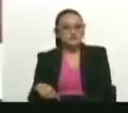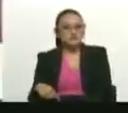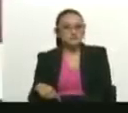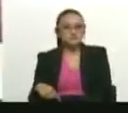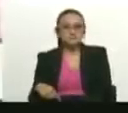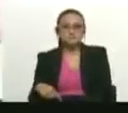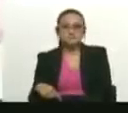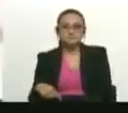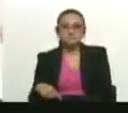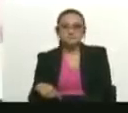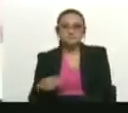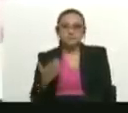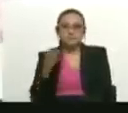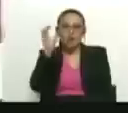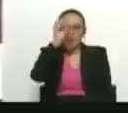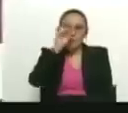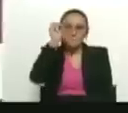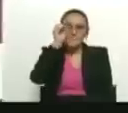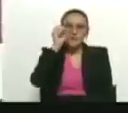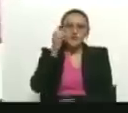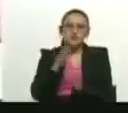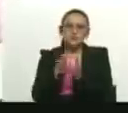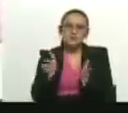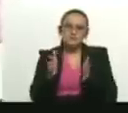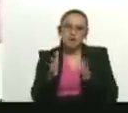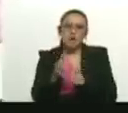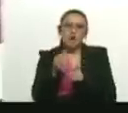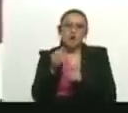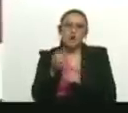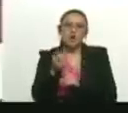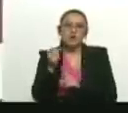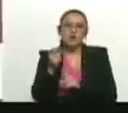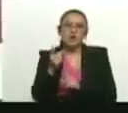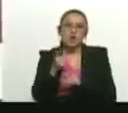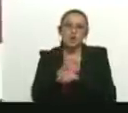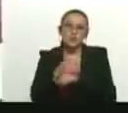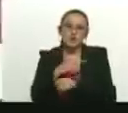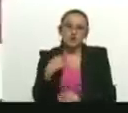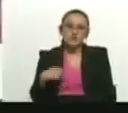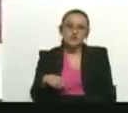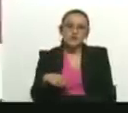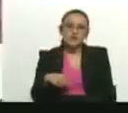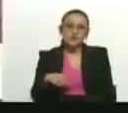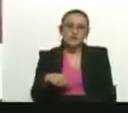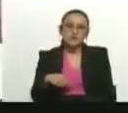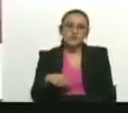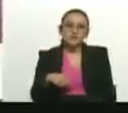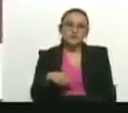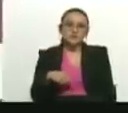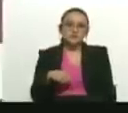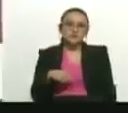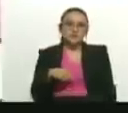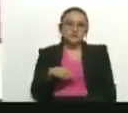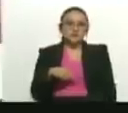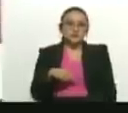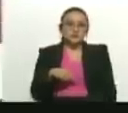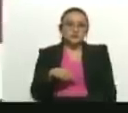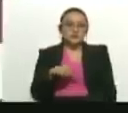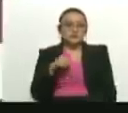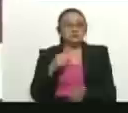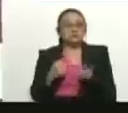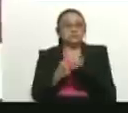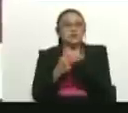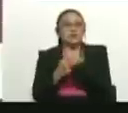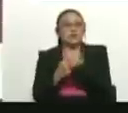qué opinaría de los logros de gobierno chino en la administración y su contribución